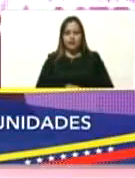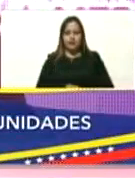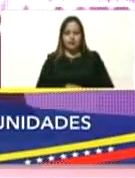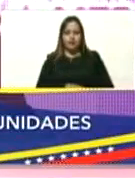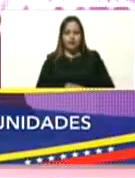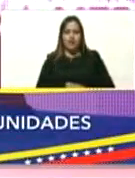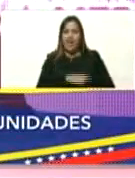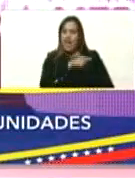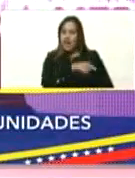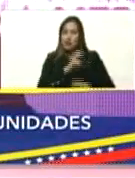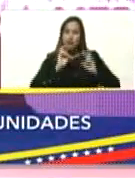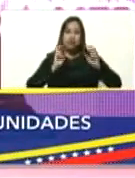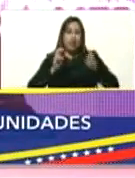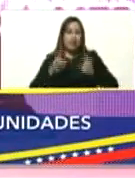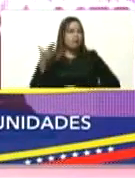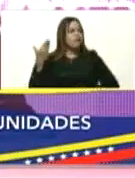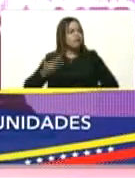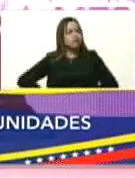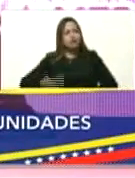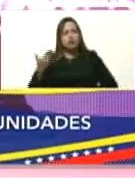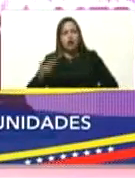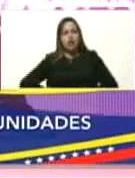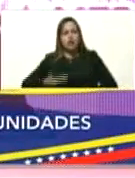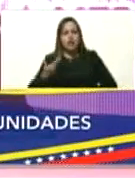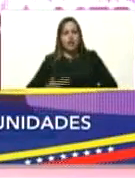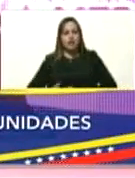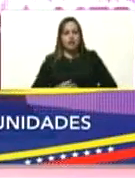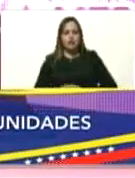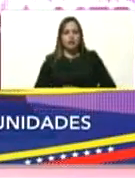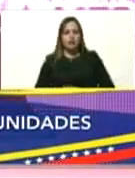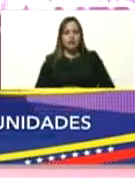Eso es un tema fundamental.